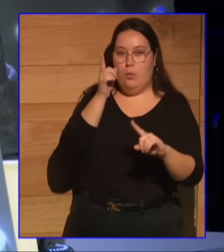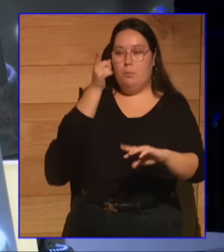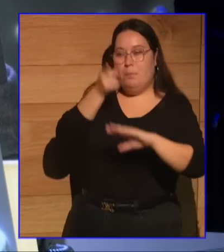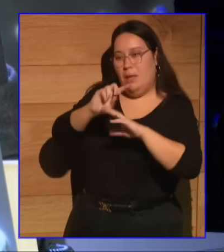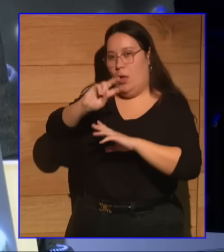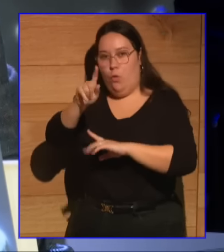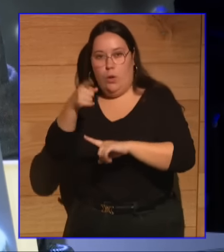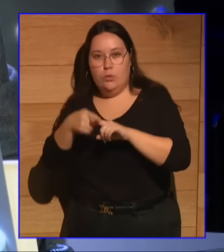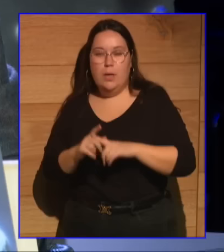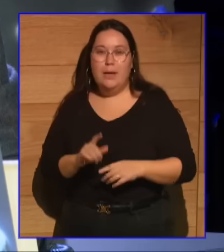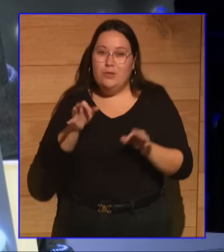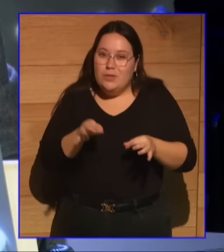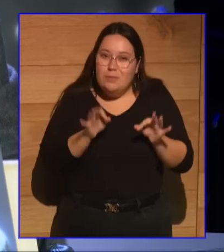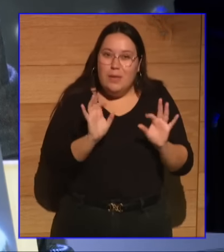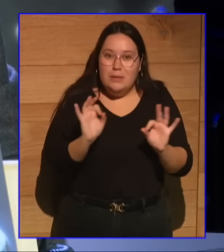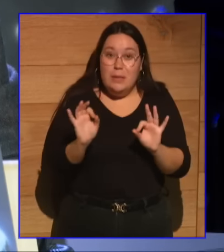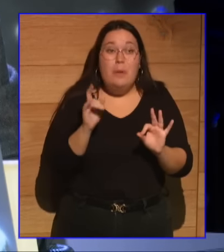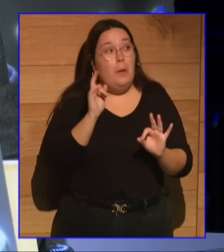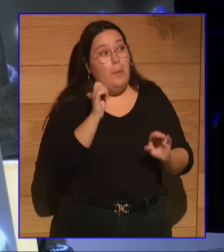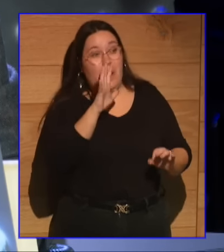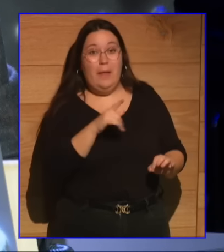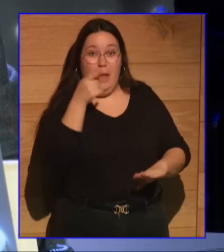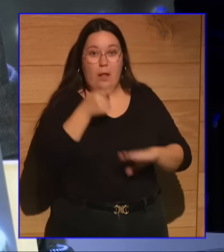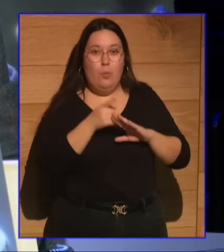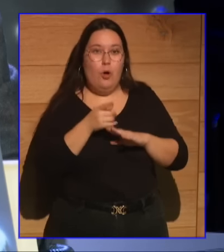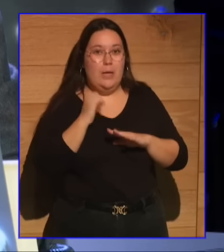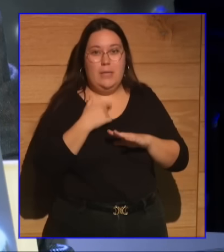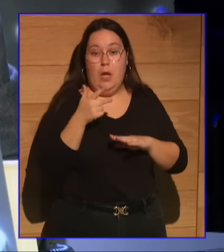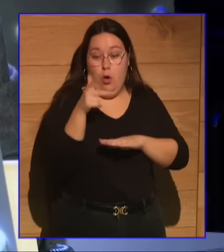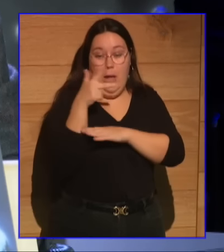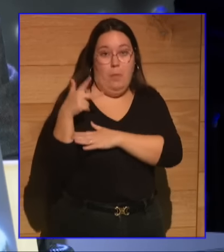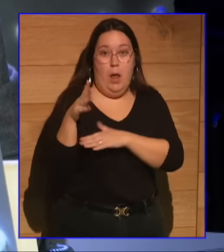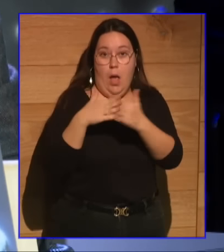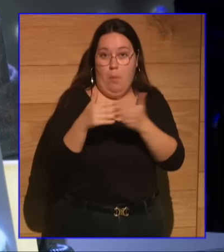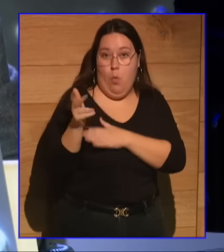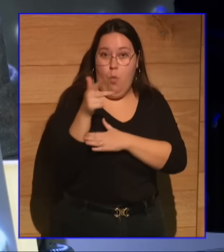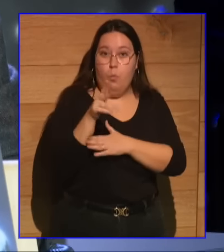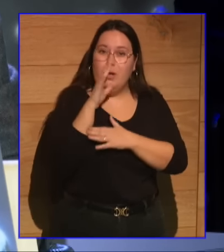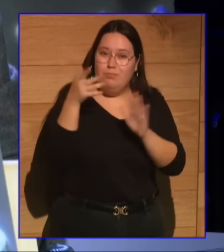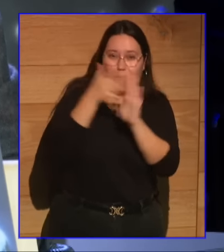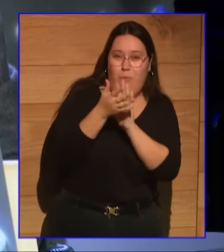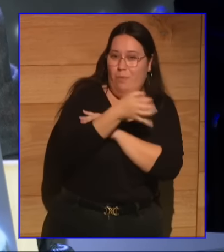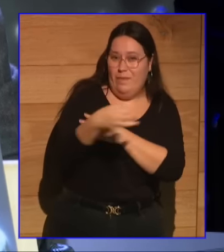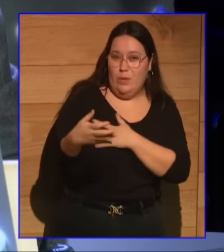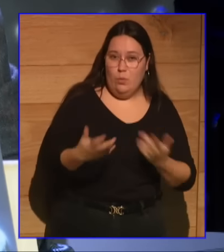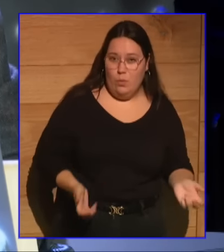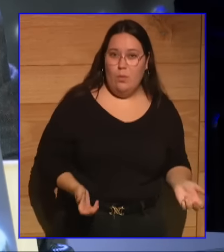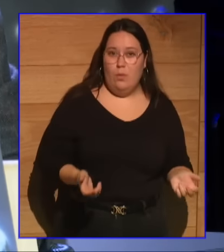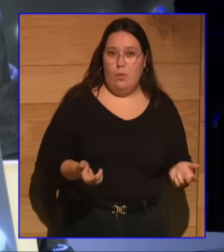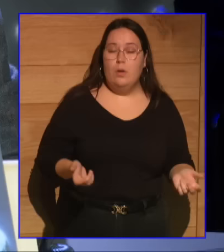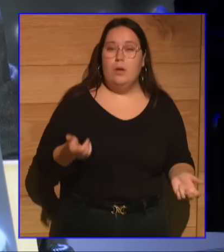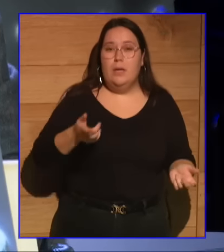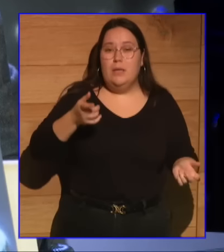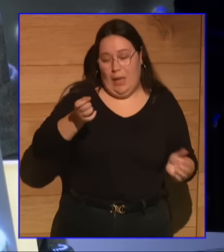así eso está sucediendo todo el rato, aunque él lo esté improvisando y lo esté haciendo cámara todo en mano, porque es un grandísimo narrador. Y esa